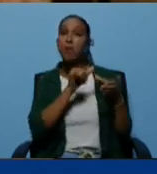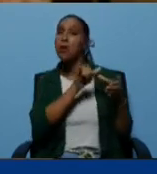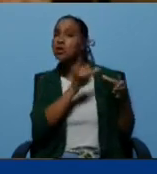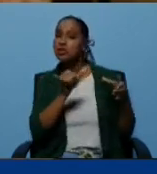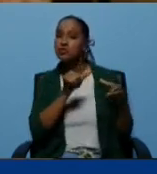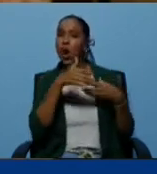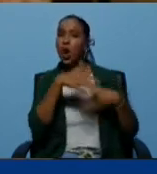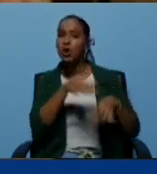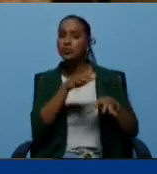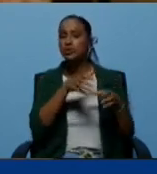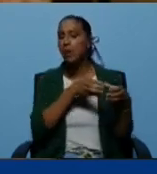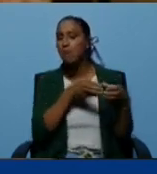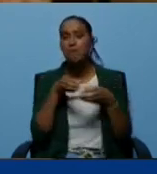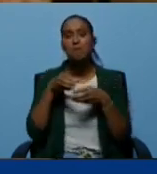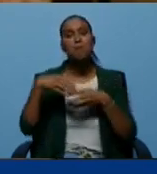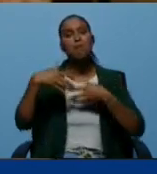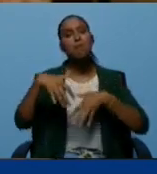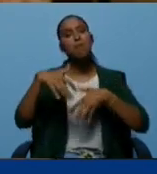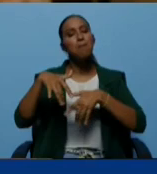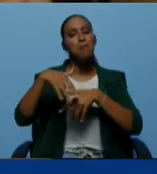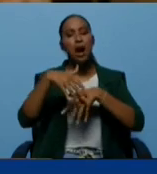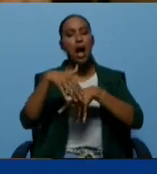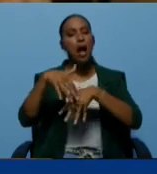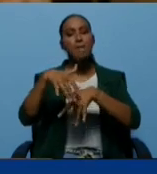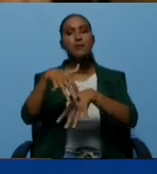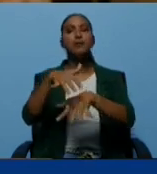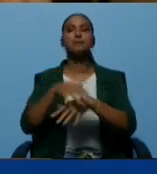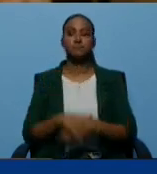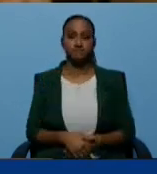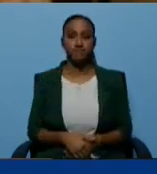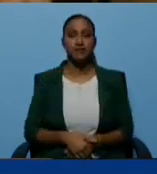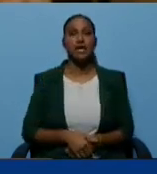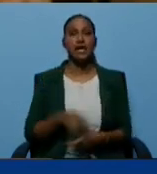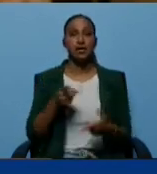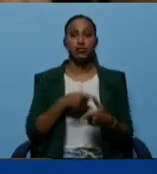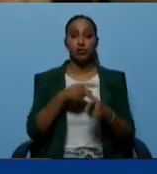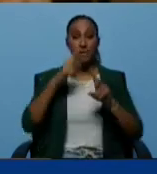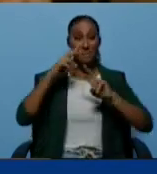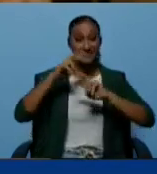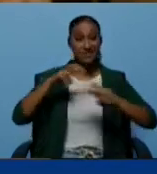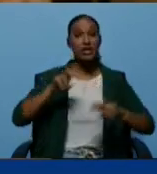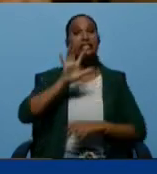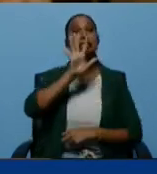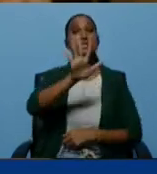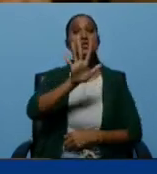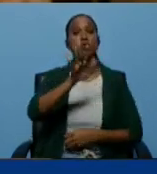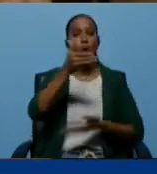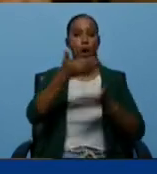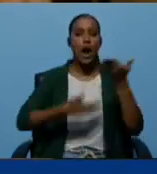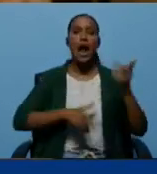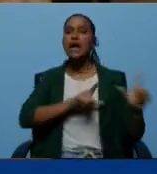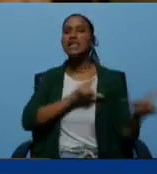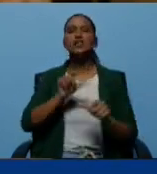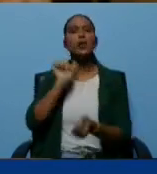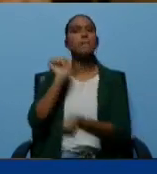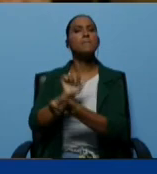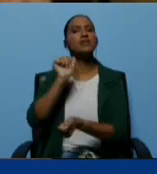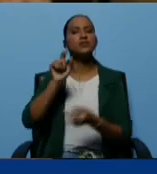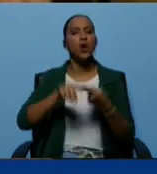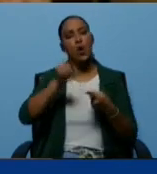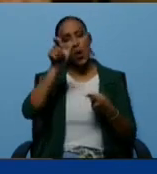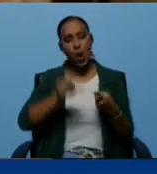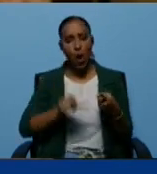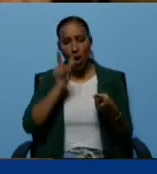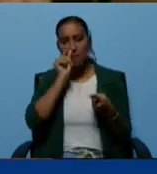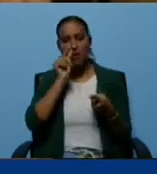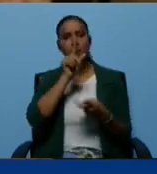Como resultado de la investigación, se ha decretado 5 órdenes de aprehensión contra Pablo Alirio Reyes, Yosley de Lourdes